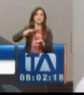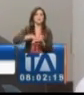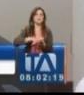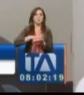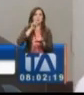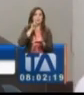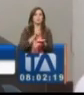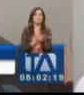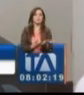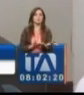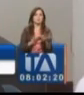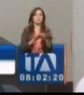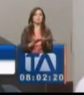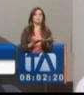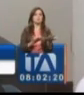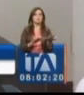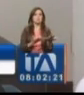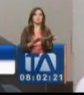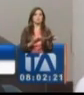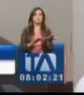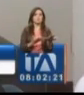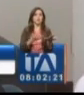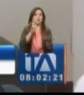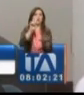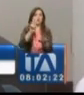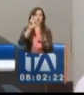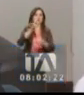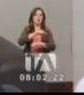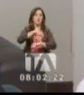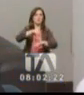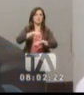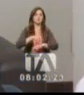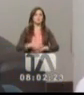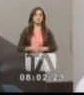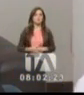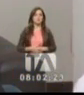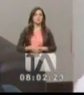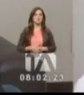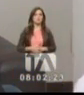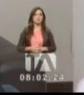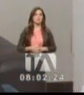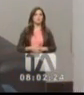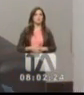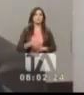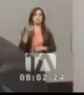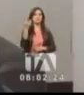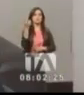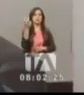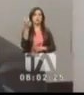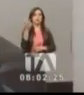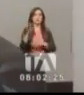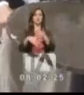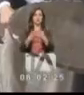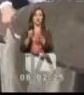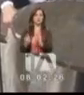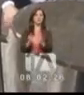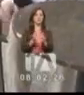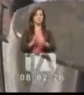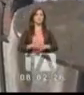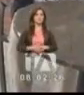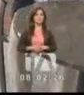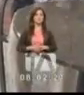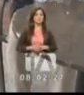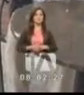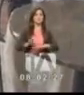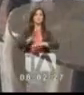Entonces nos tocaba esperar como 2-3 horas. Tipo 12 ya estaban listos. El director